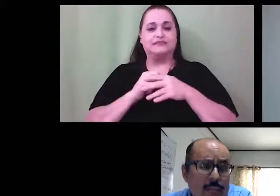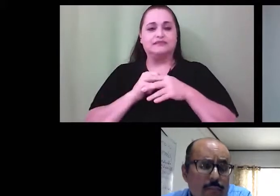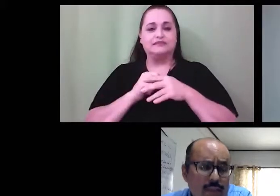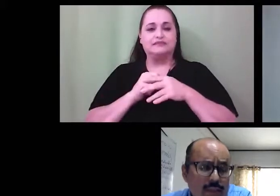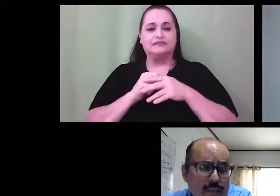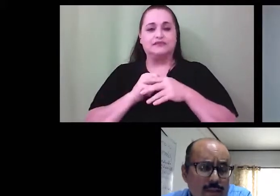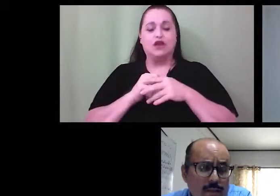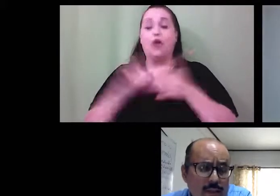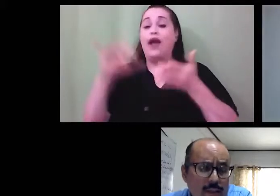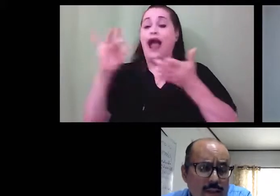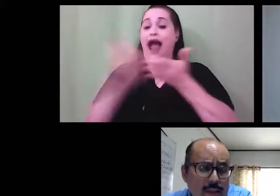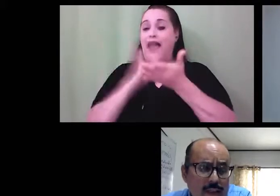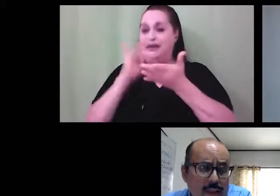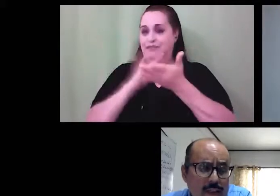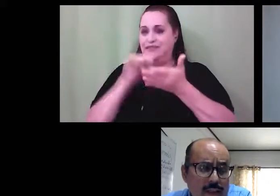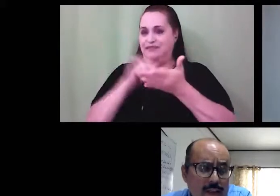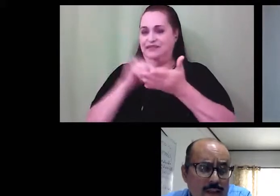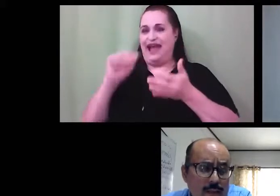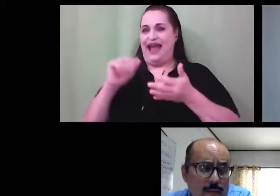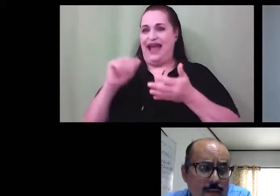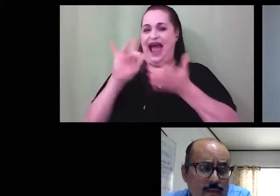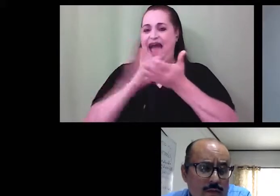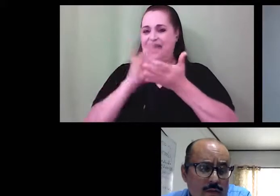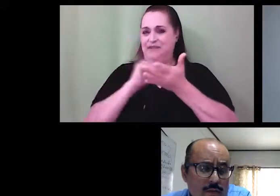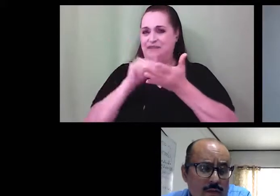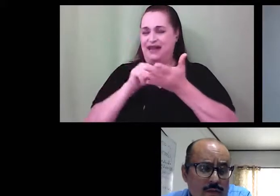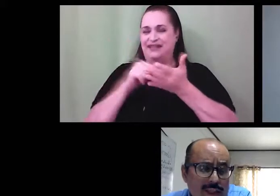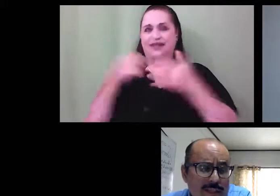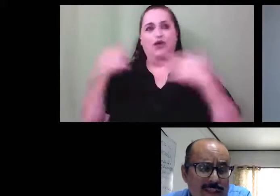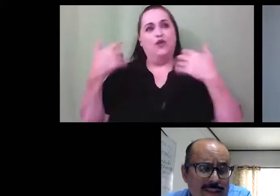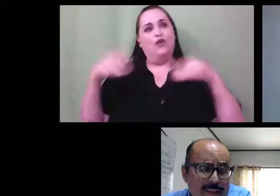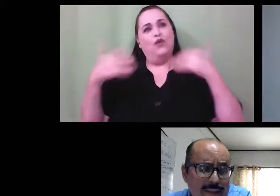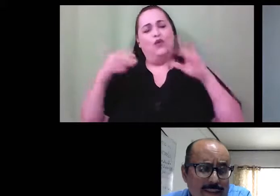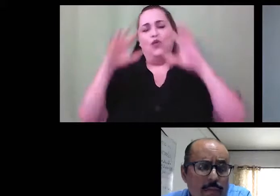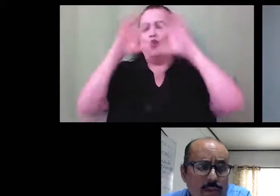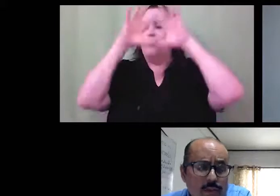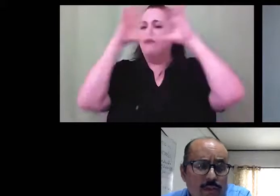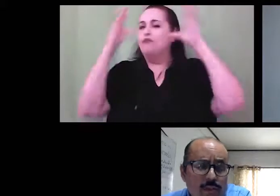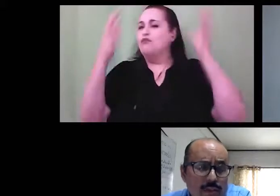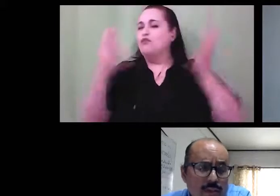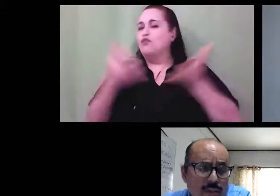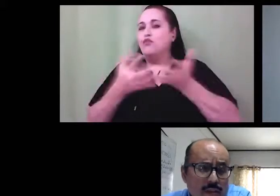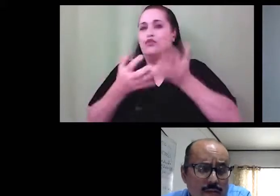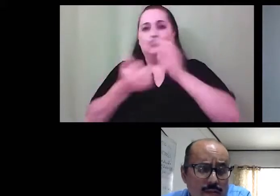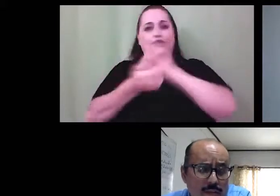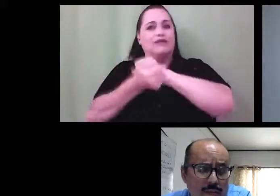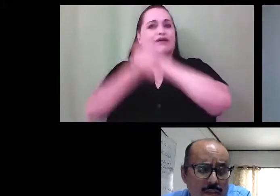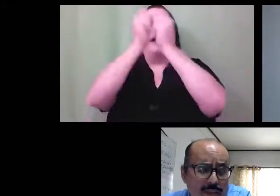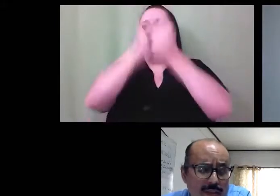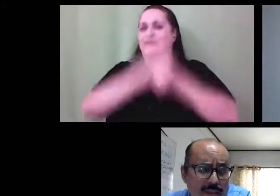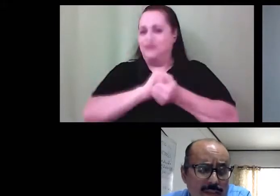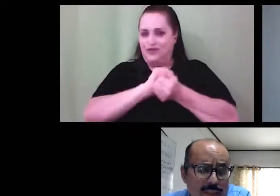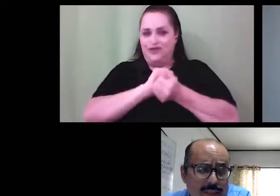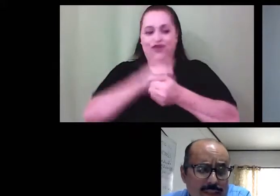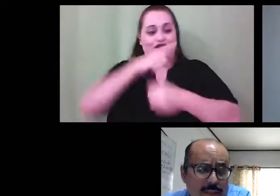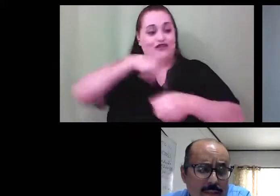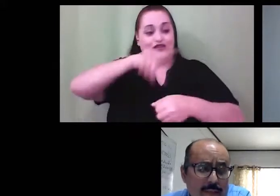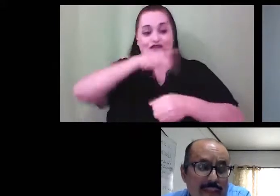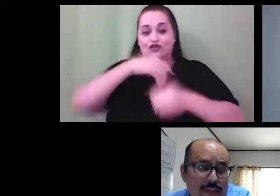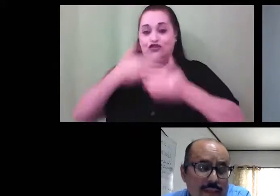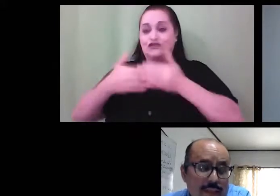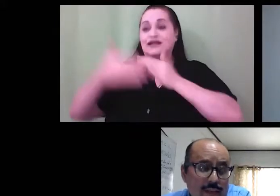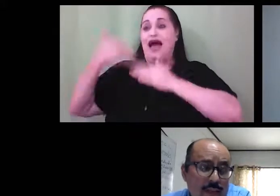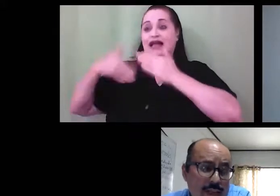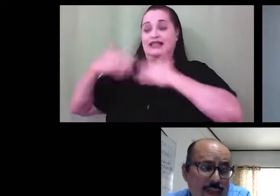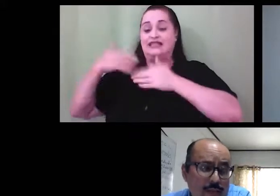con el iPad, ¿verdad? Un mundo totalmente cambió. Nosotros anteriormente,